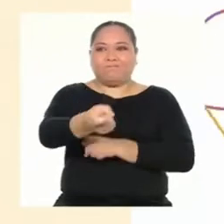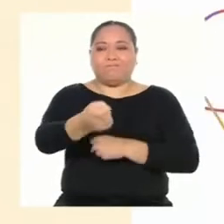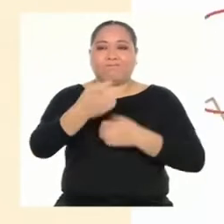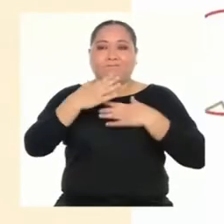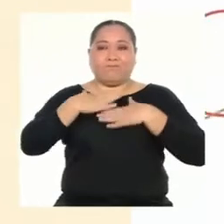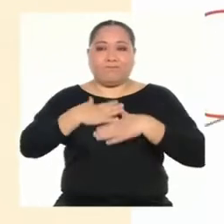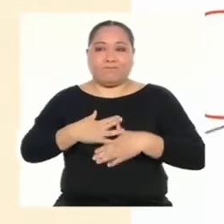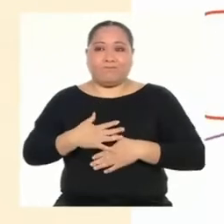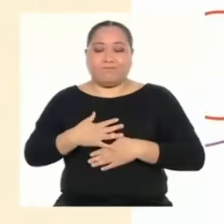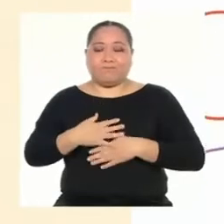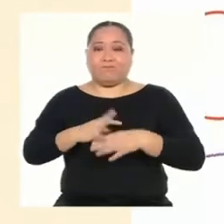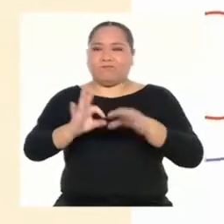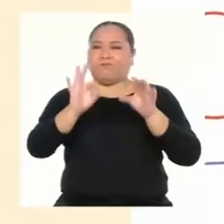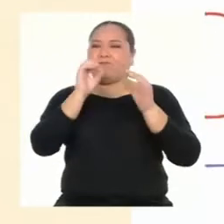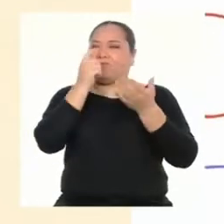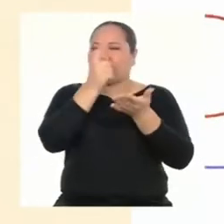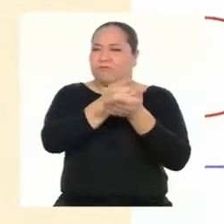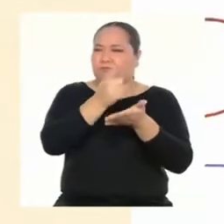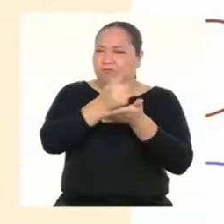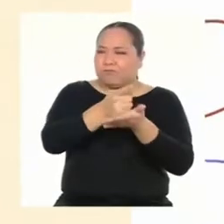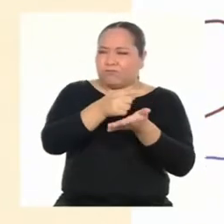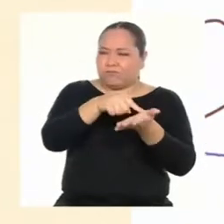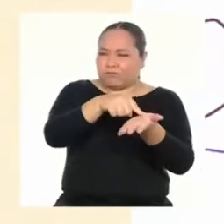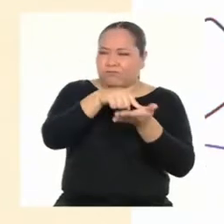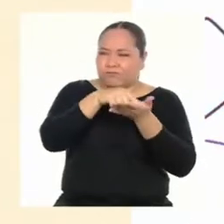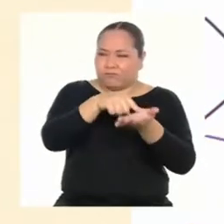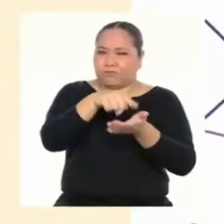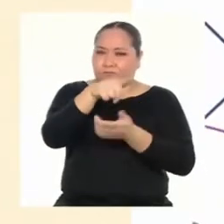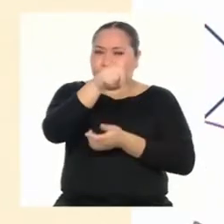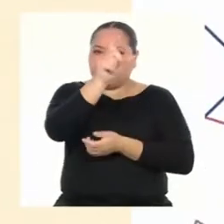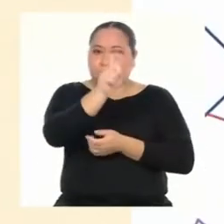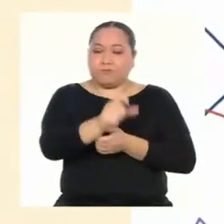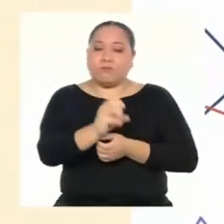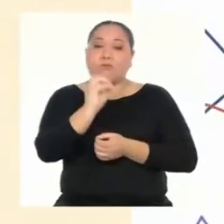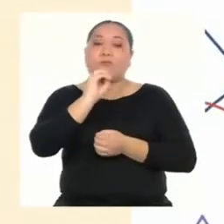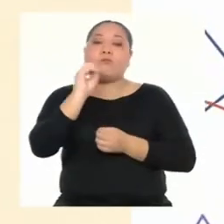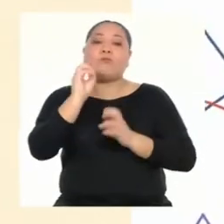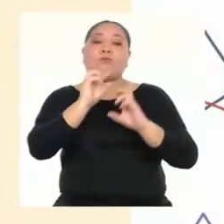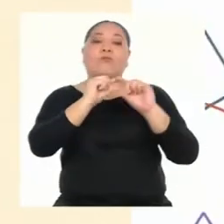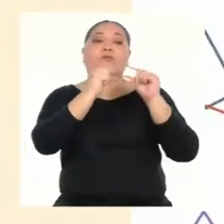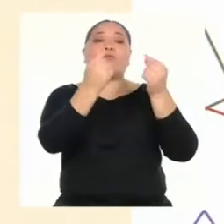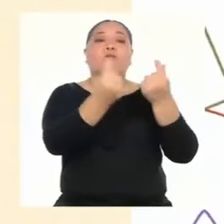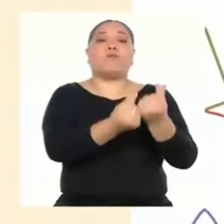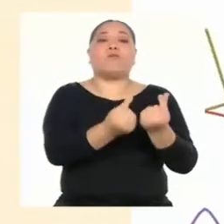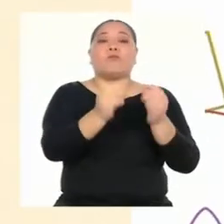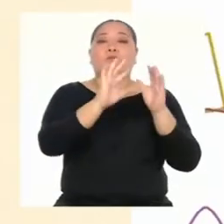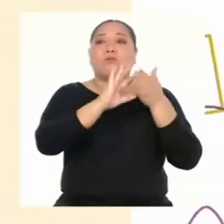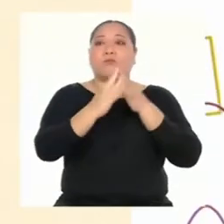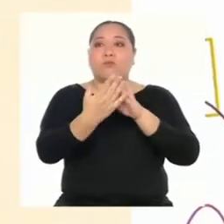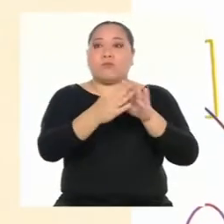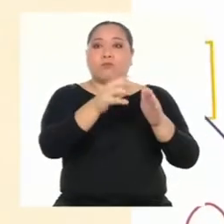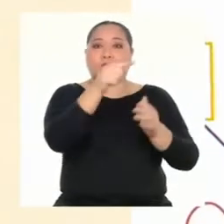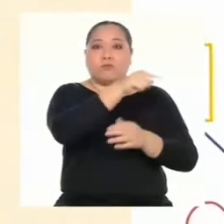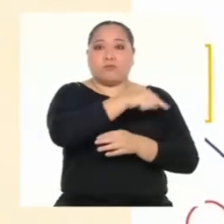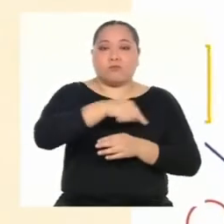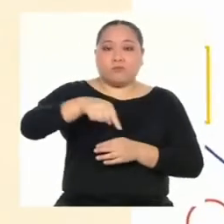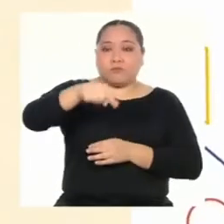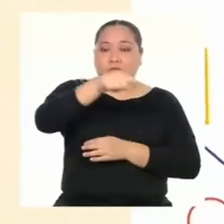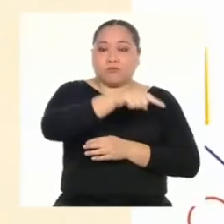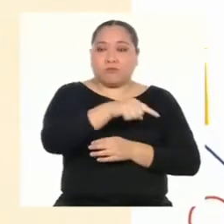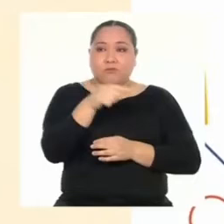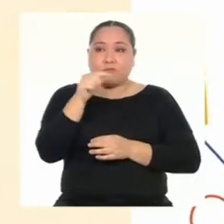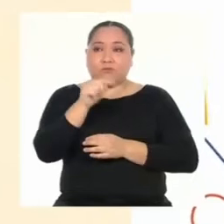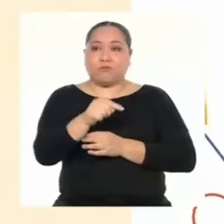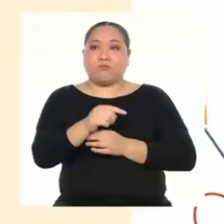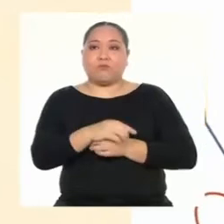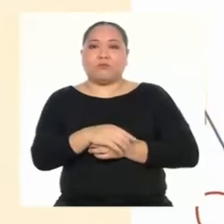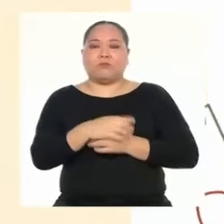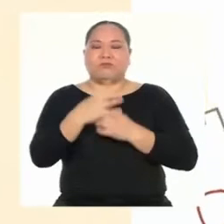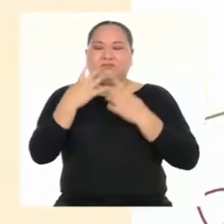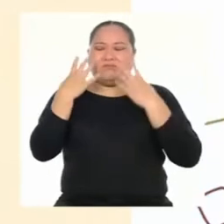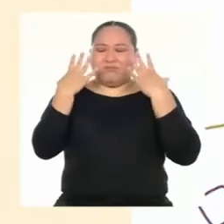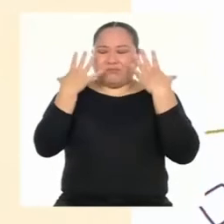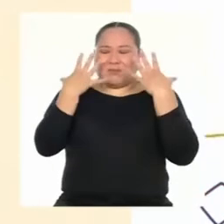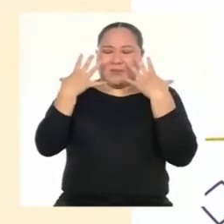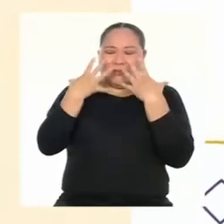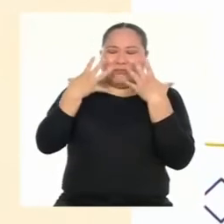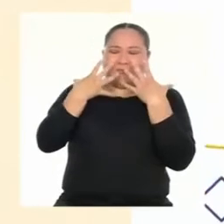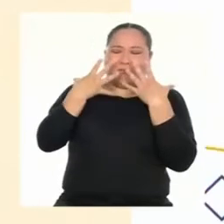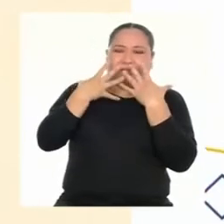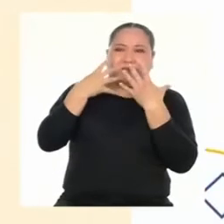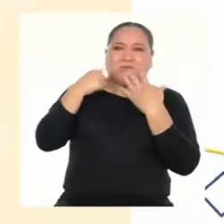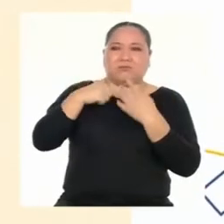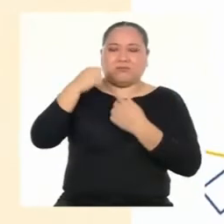mismo, otra persona, un grupo o una comunidad que tiene o puede tener como consecuencia un